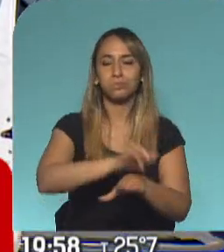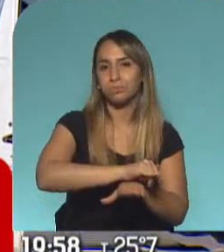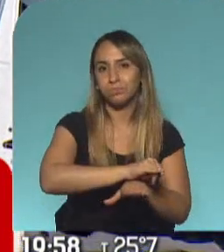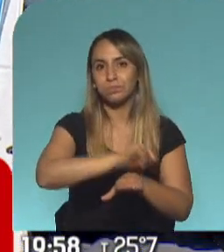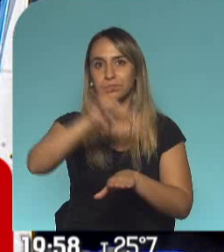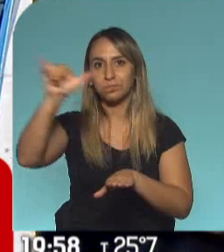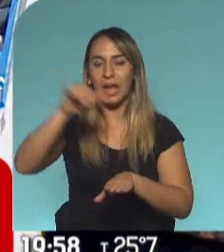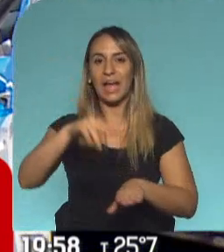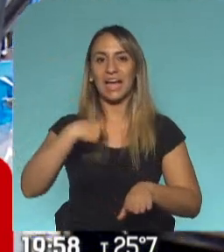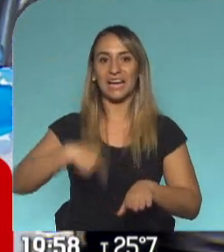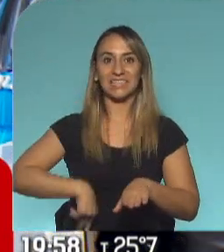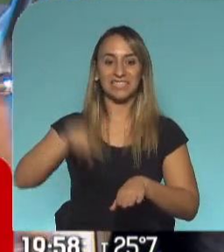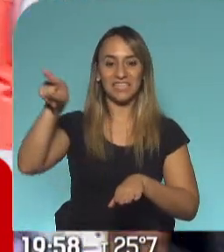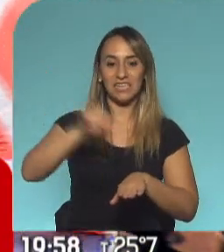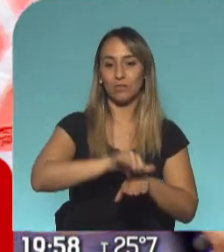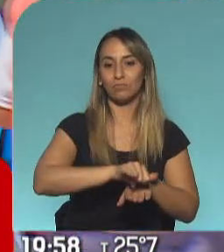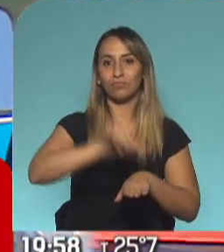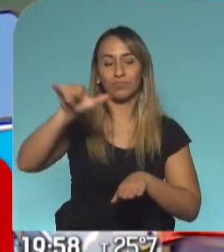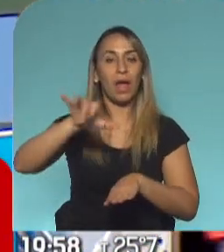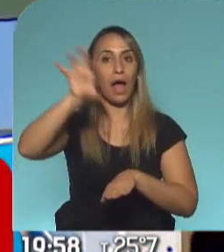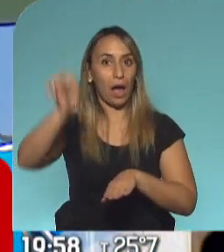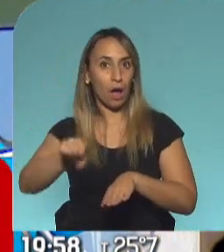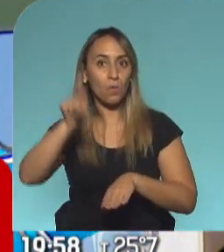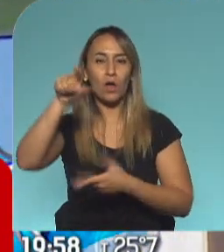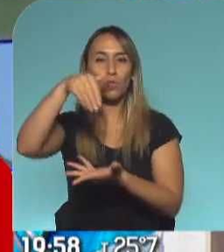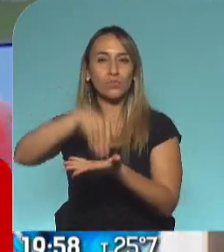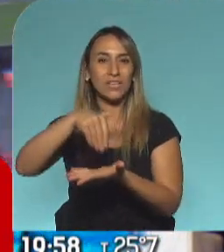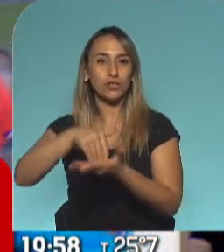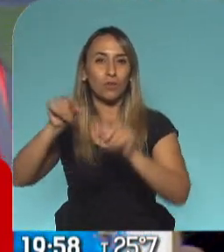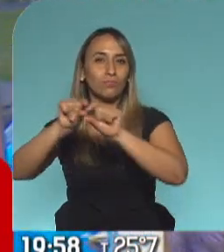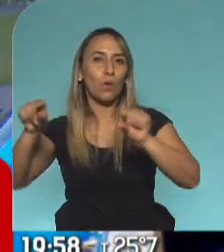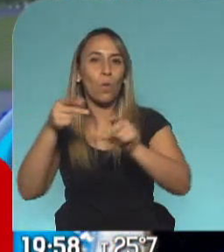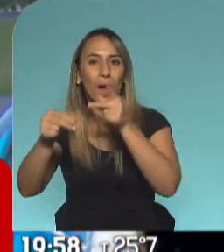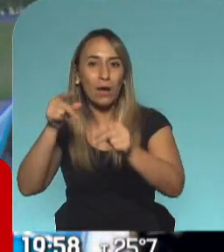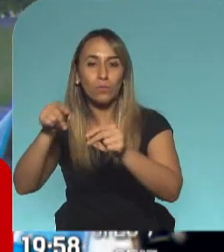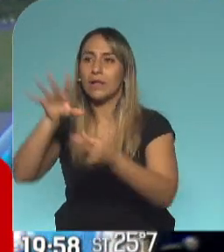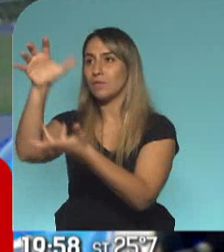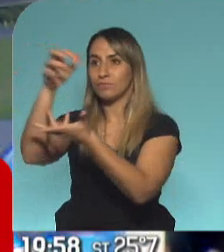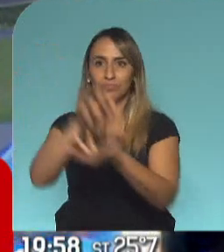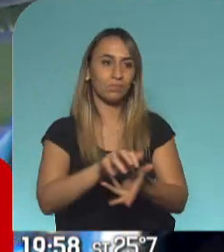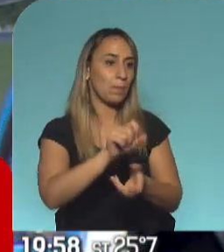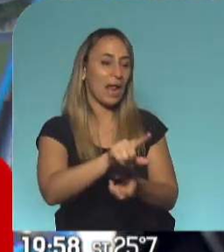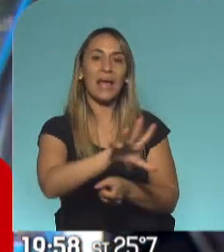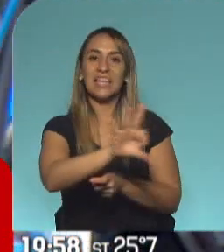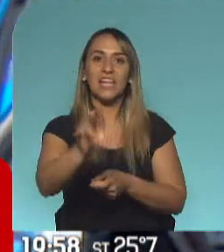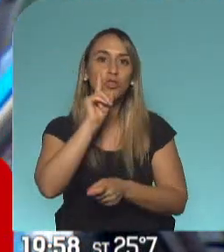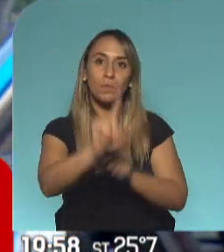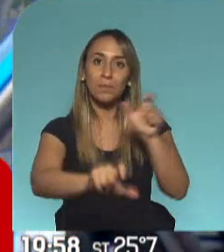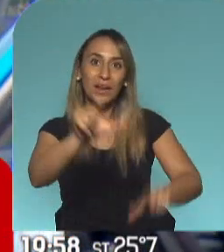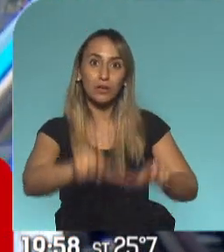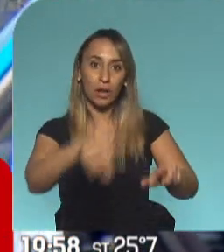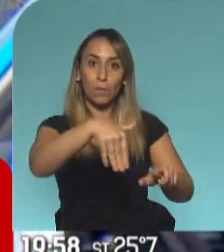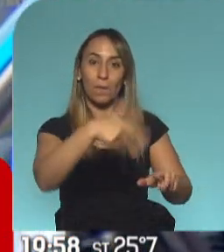para buscar 1 millón de dosis de la vacuna de Sinopharm para inmunizar a 500.000 personas. Aquí se vive un clima de